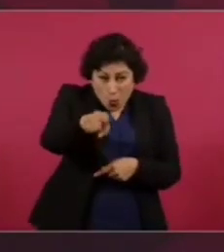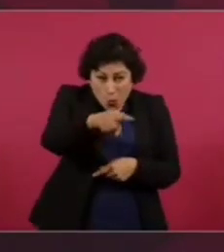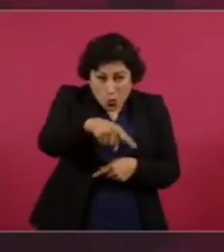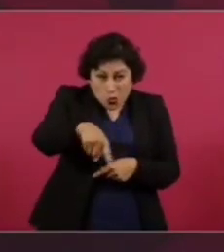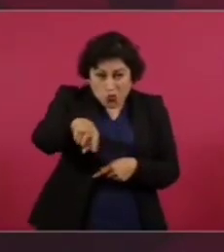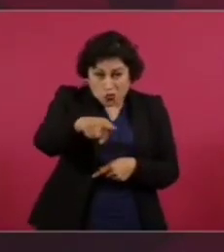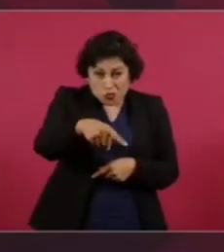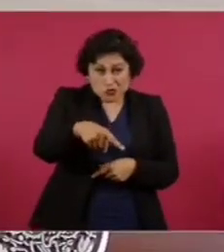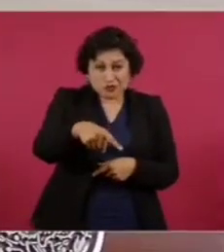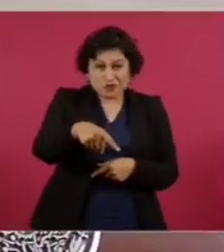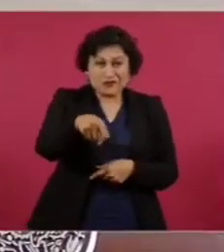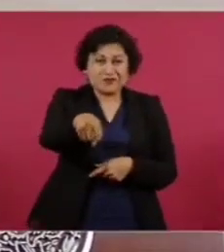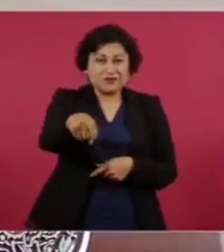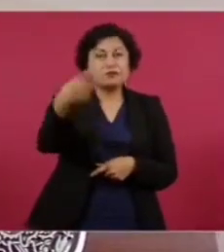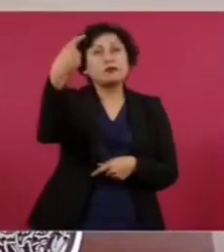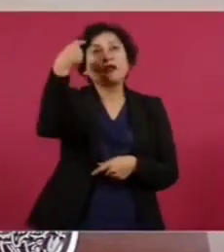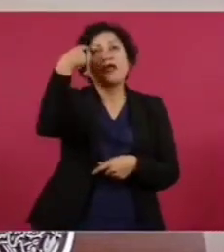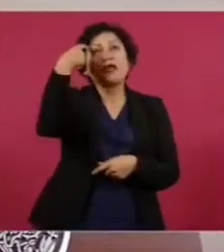tienen eso